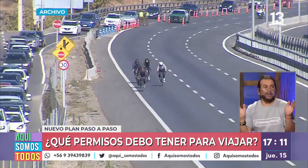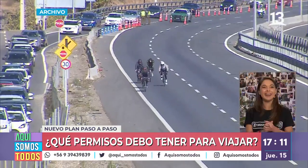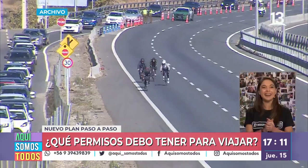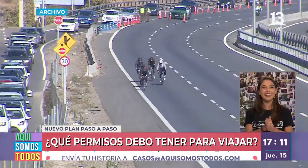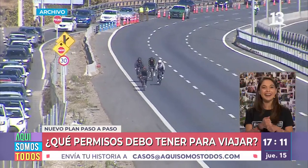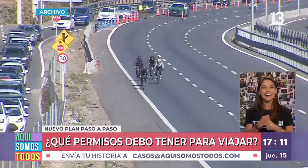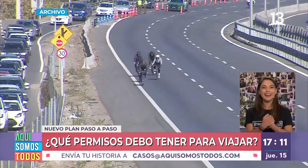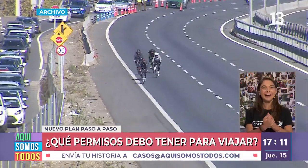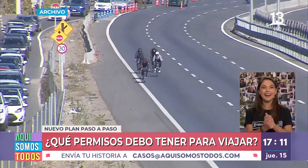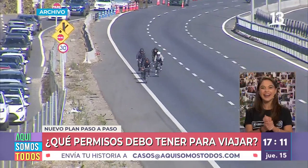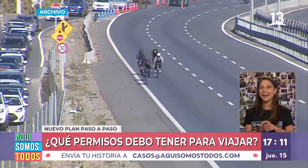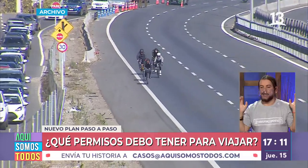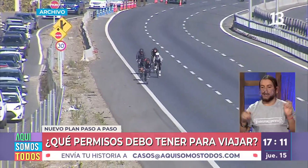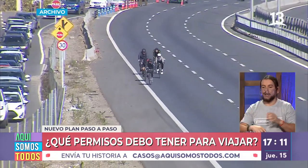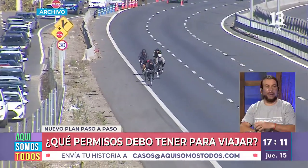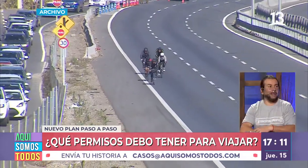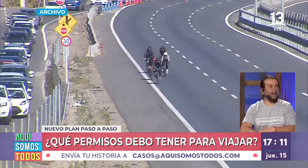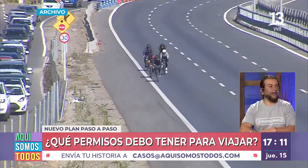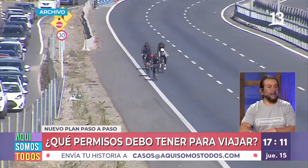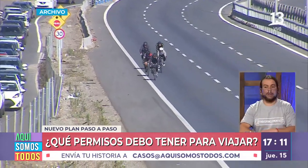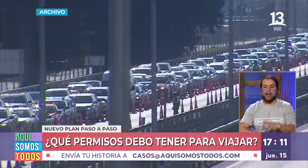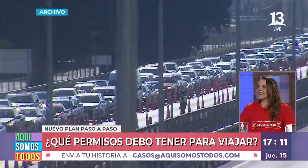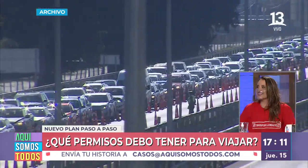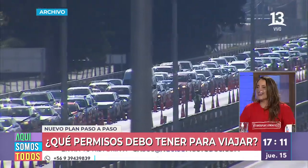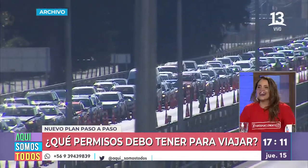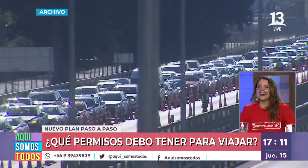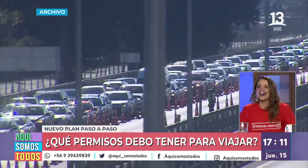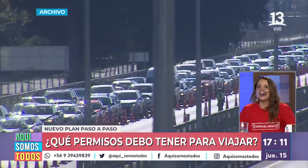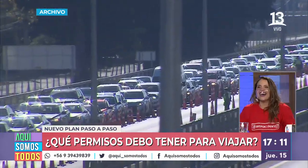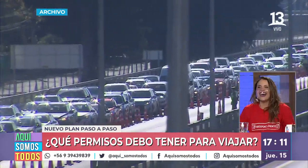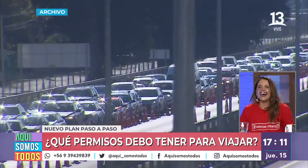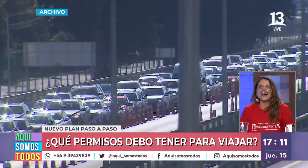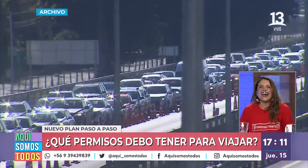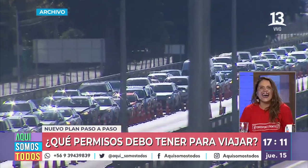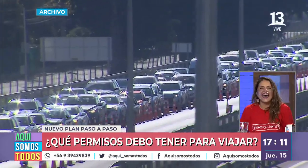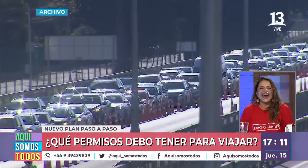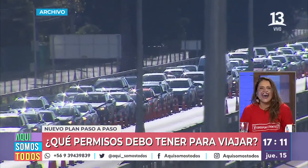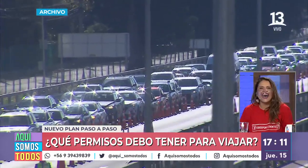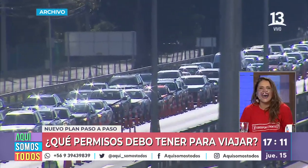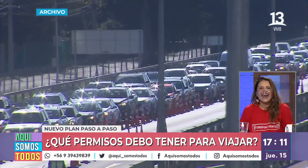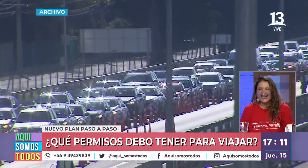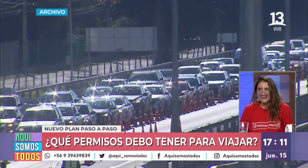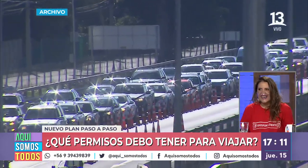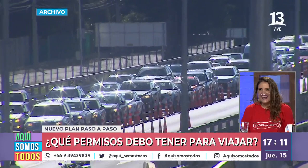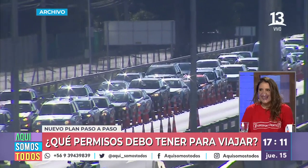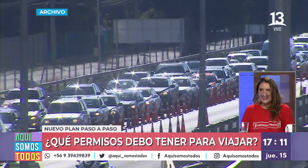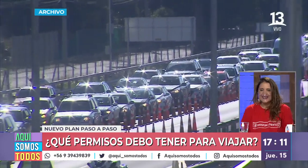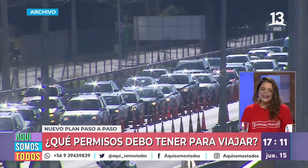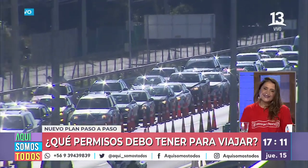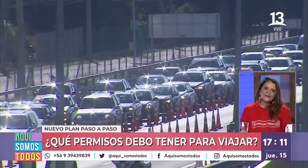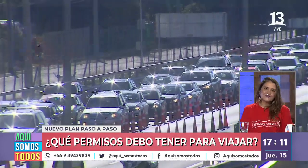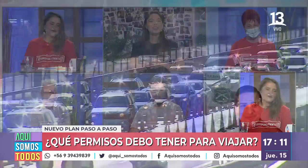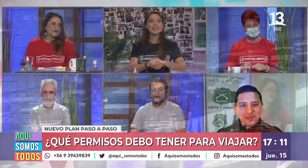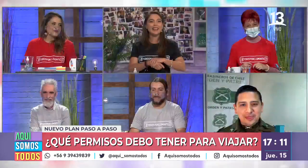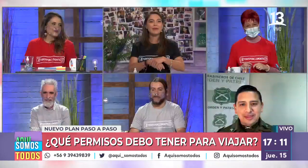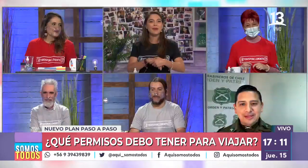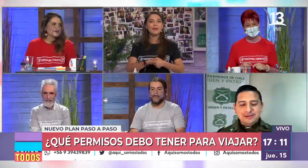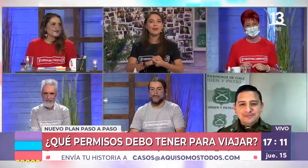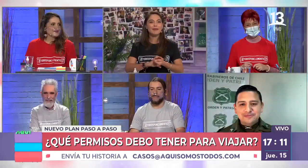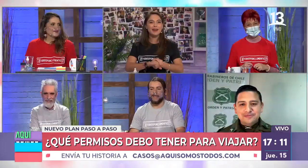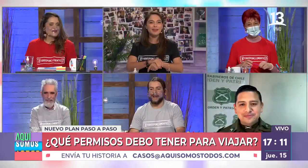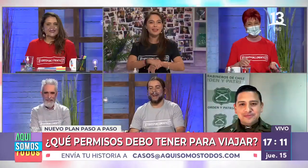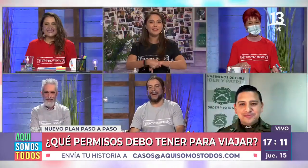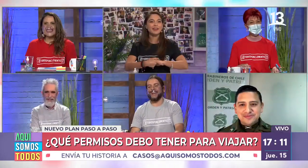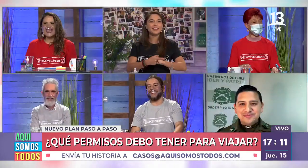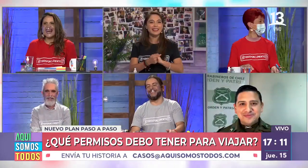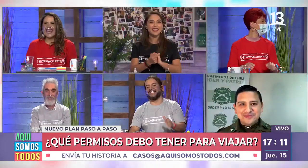cabritas, entonces... Sí, vos sabes más caro las cabritas. Está maravilloso, buen dato. Ni cabrita. No, pero es que, no, si es que después pegó